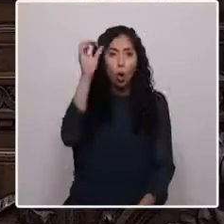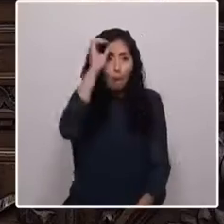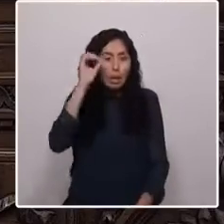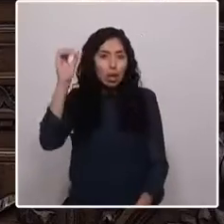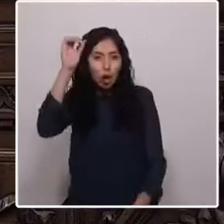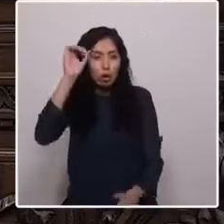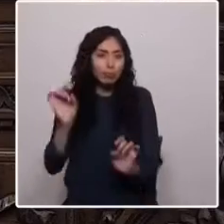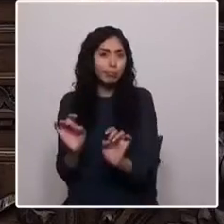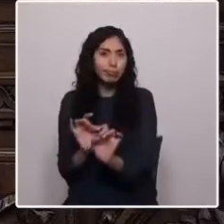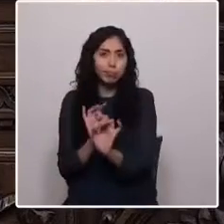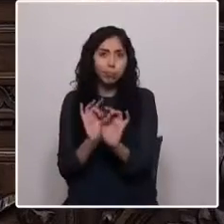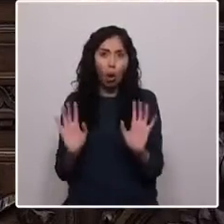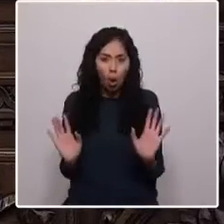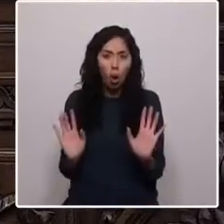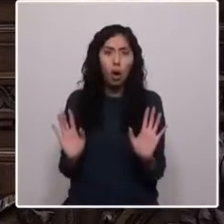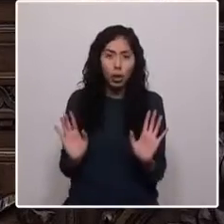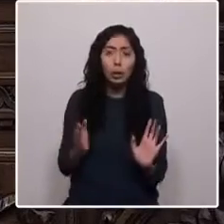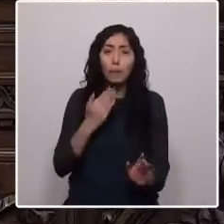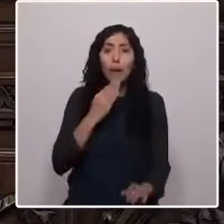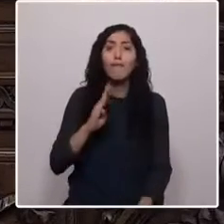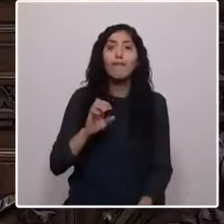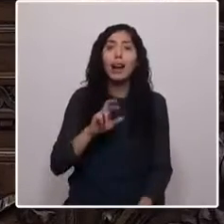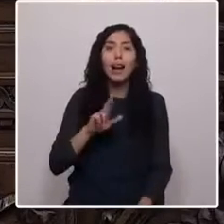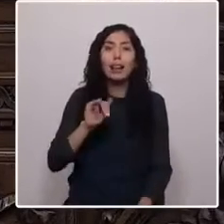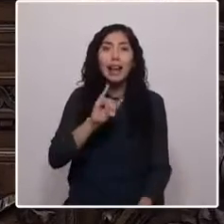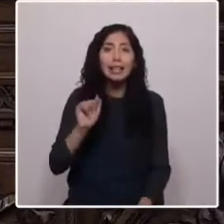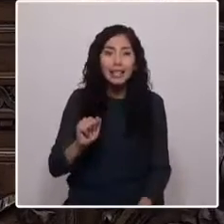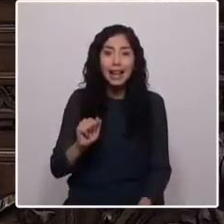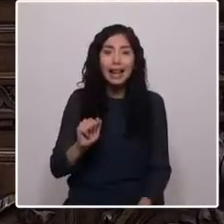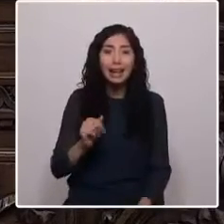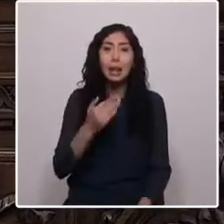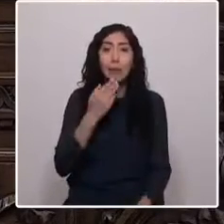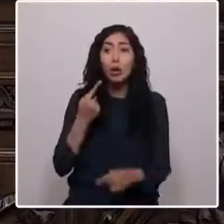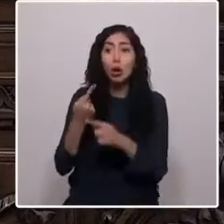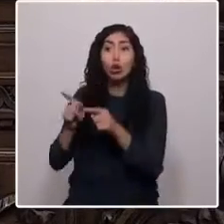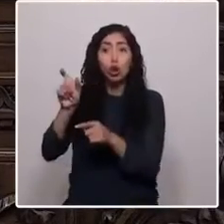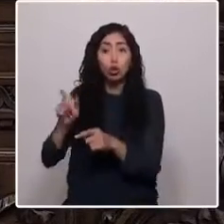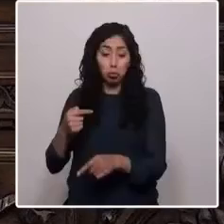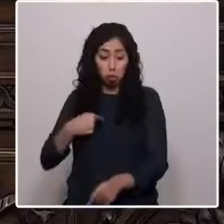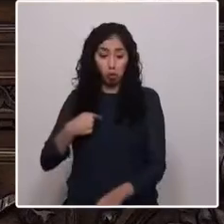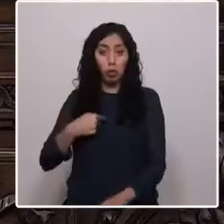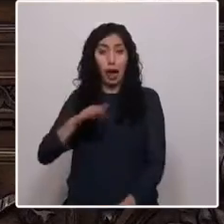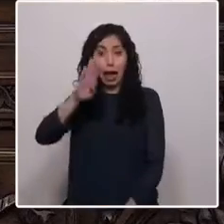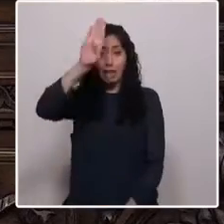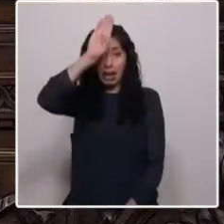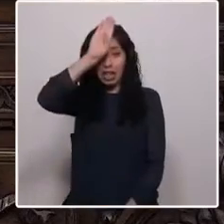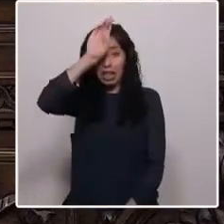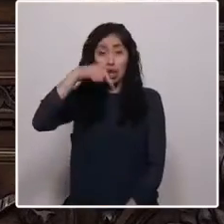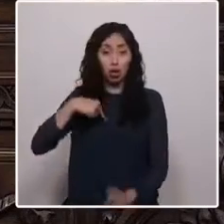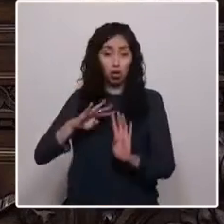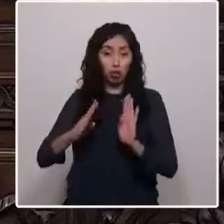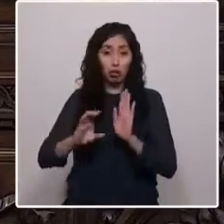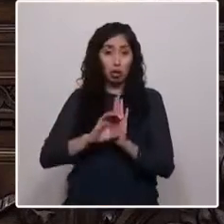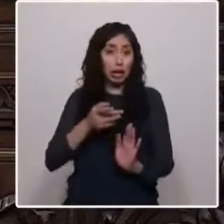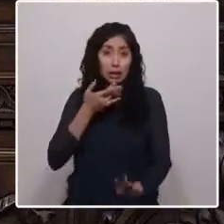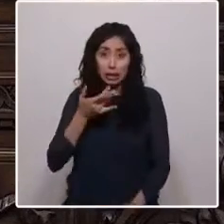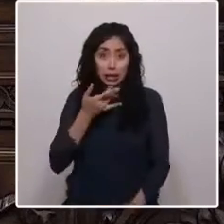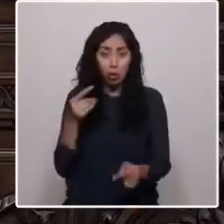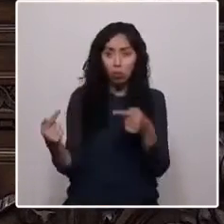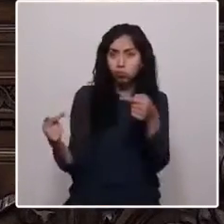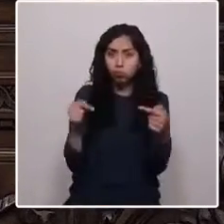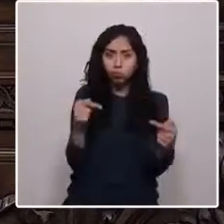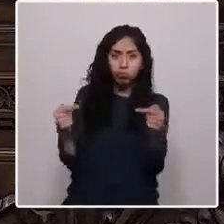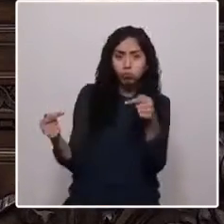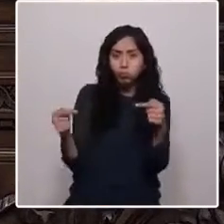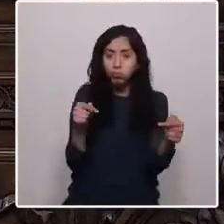Ética de un Marcos Barraza con un convencional evangélico y sencillo como yo, pero que en ambos casos, fuera del